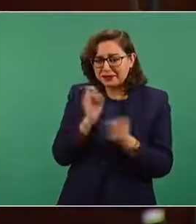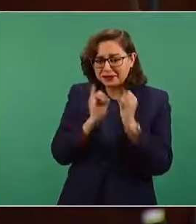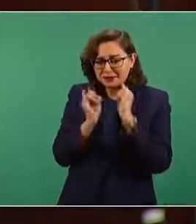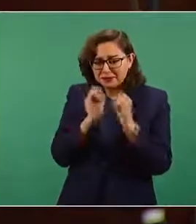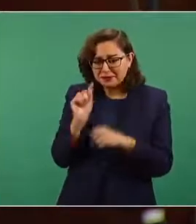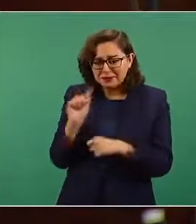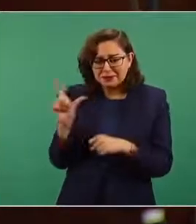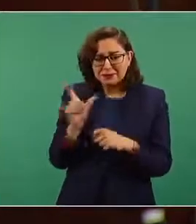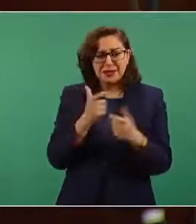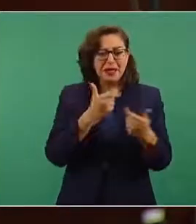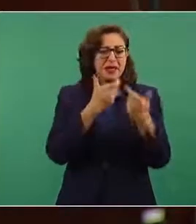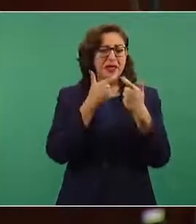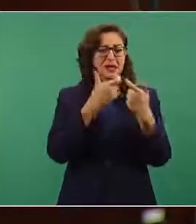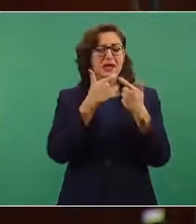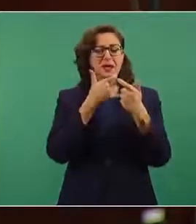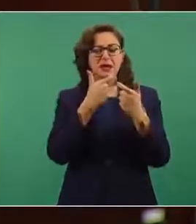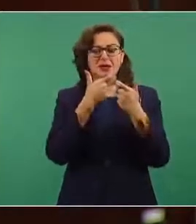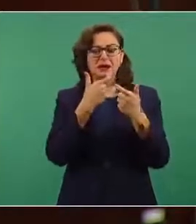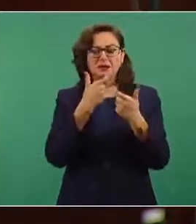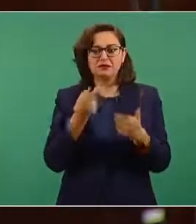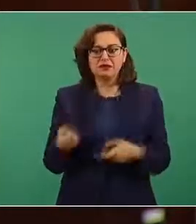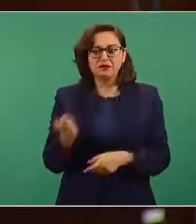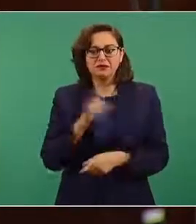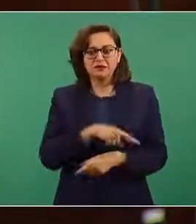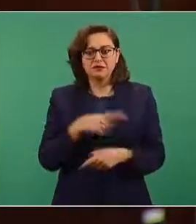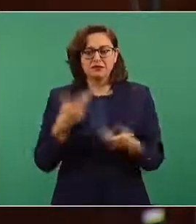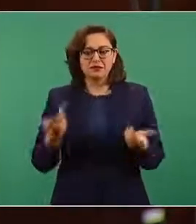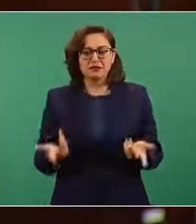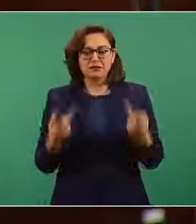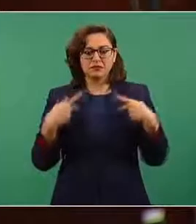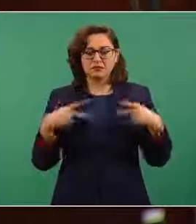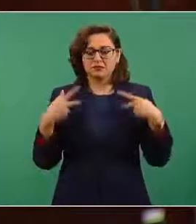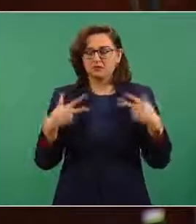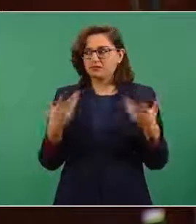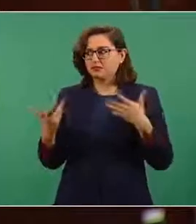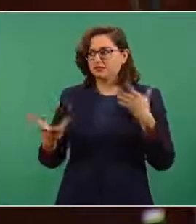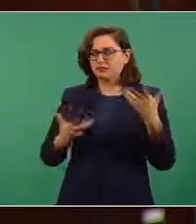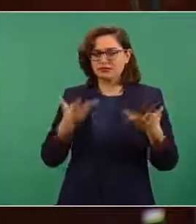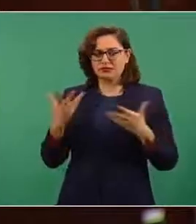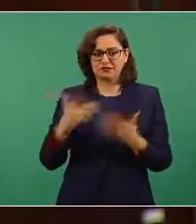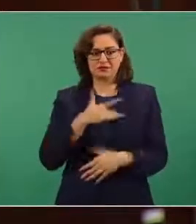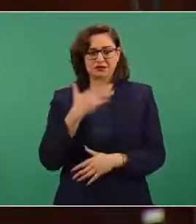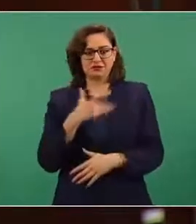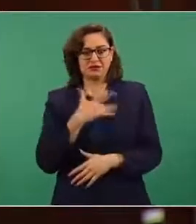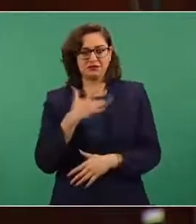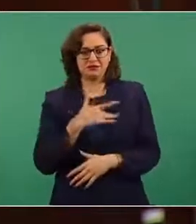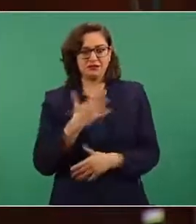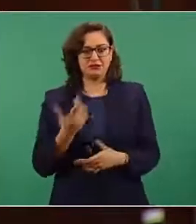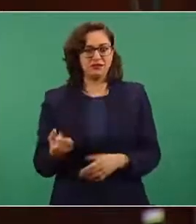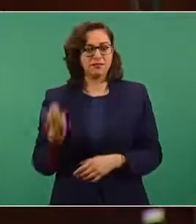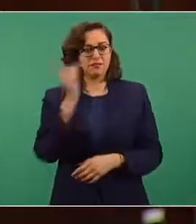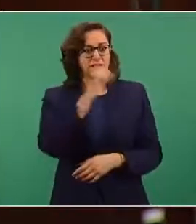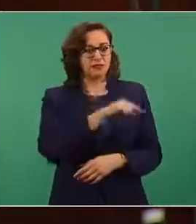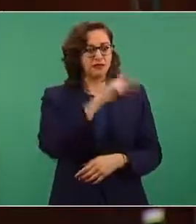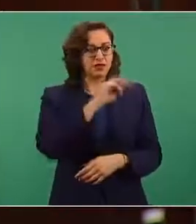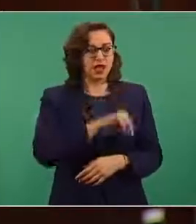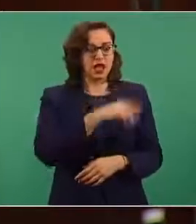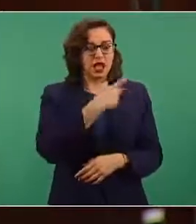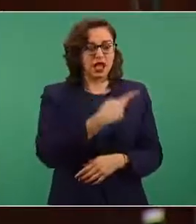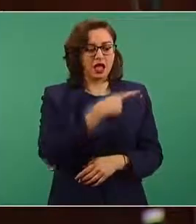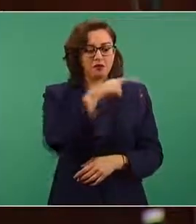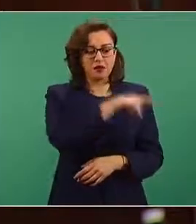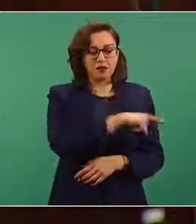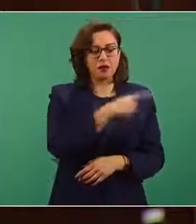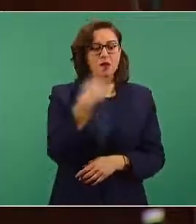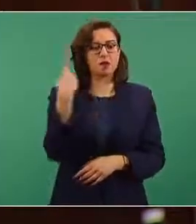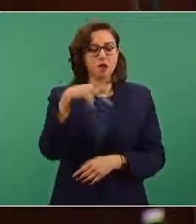del asesor jurídico de la víctima, que a la víctima nunca la encontraron, que porque el Ministerio Público de Puebla no quiere